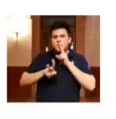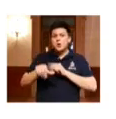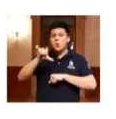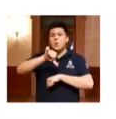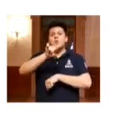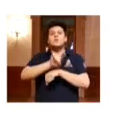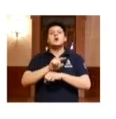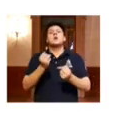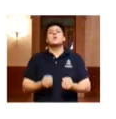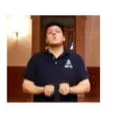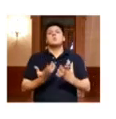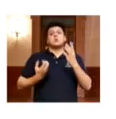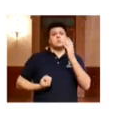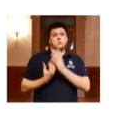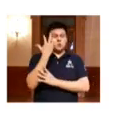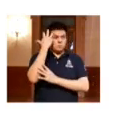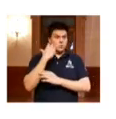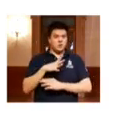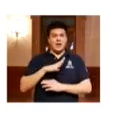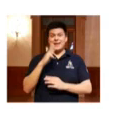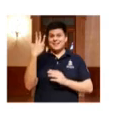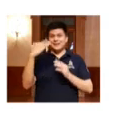hoy el Estado de Nuevo León tiene